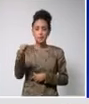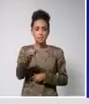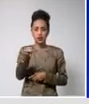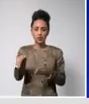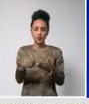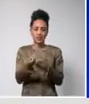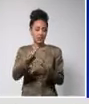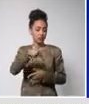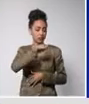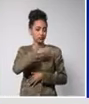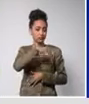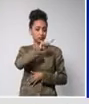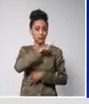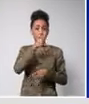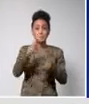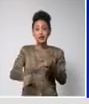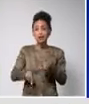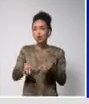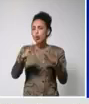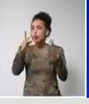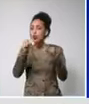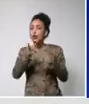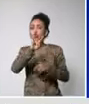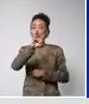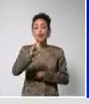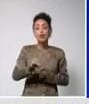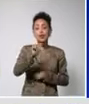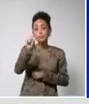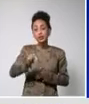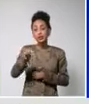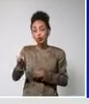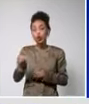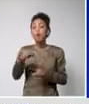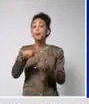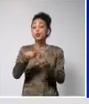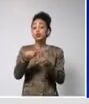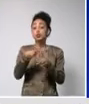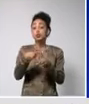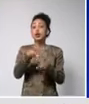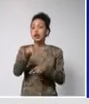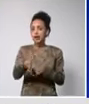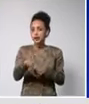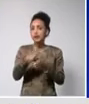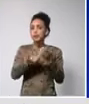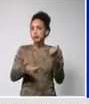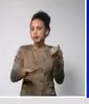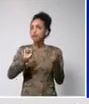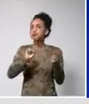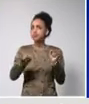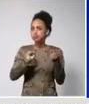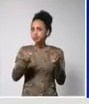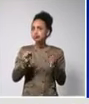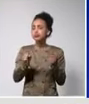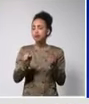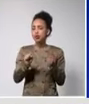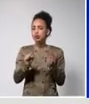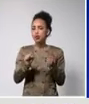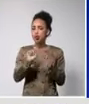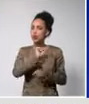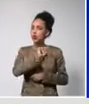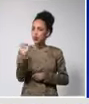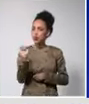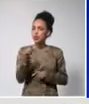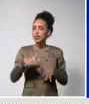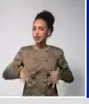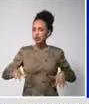hablando de 90 casos autóctonos, que realmente esta provincia había logrado un control de la situación. No